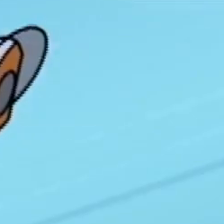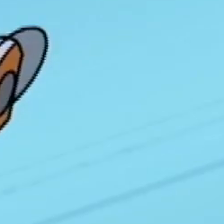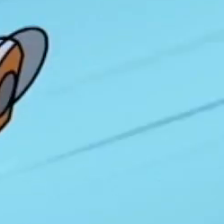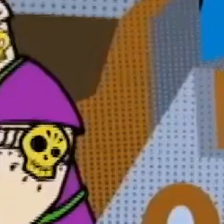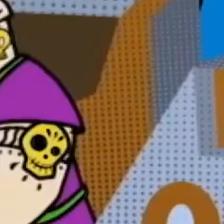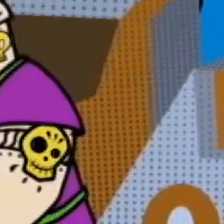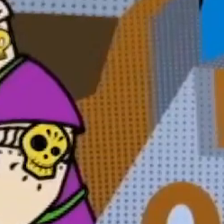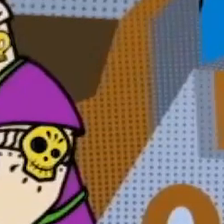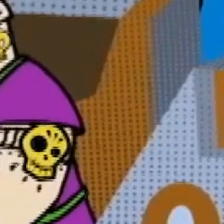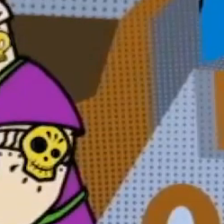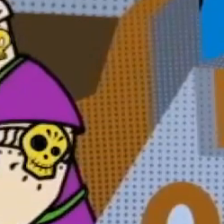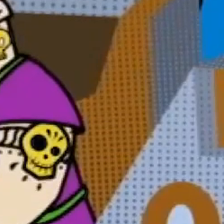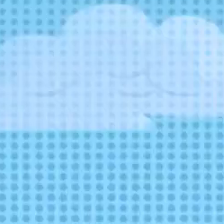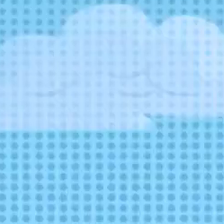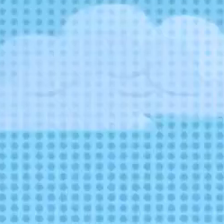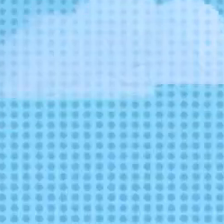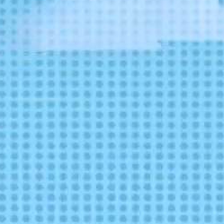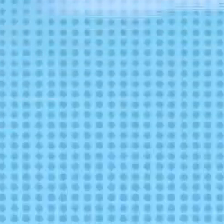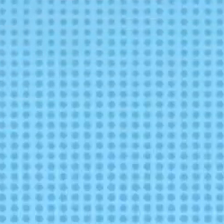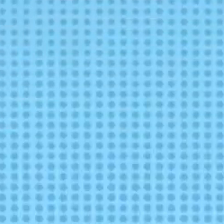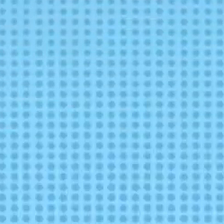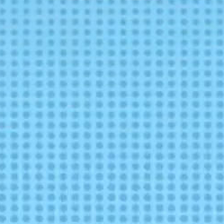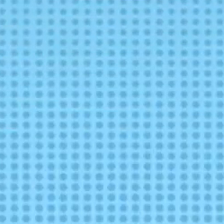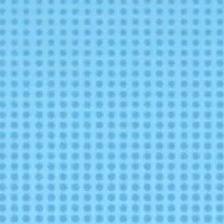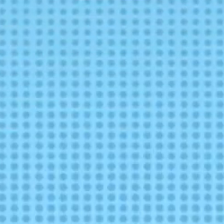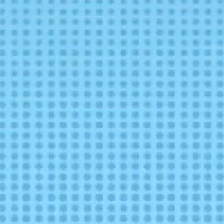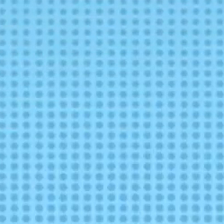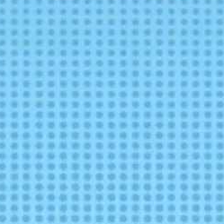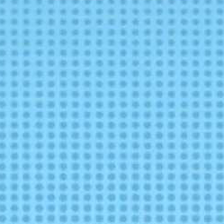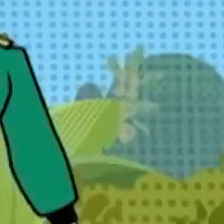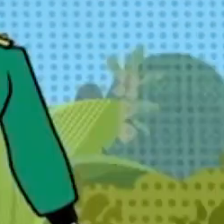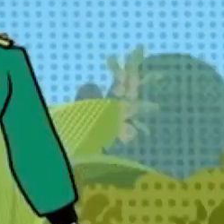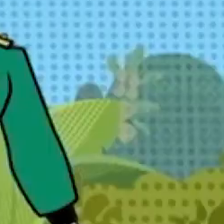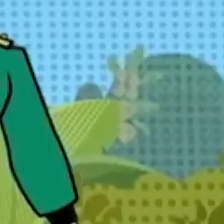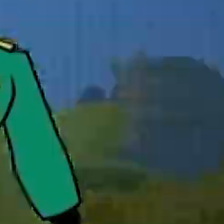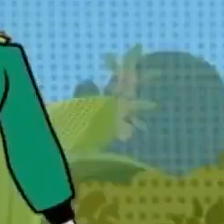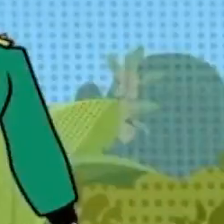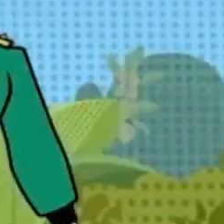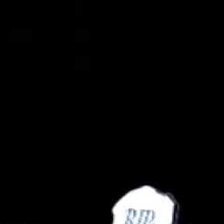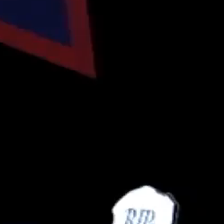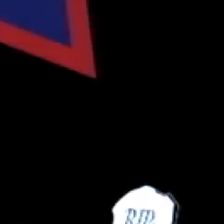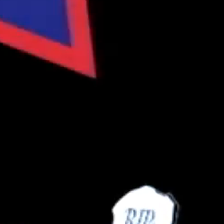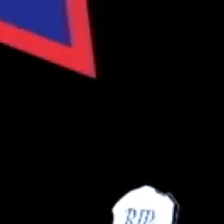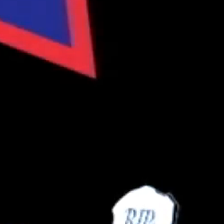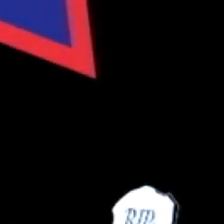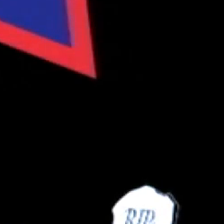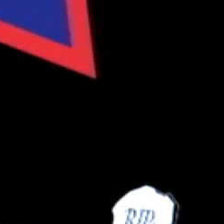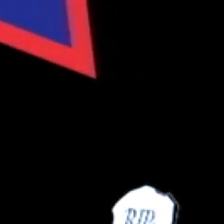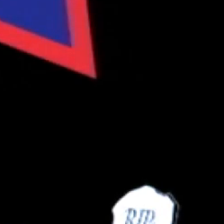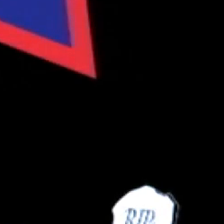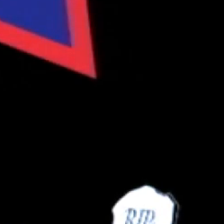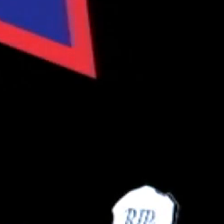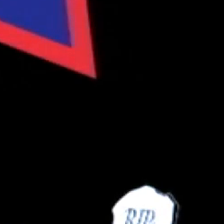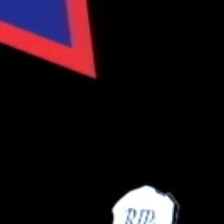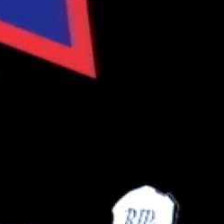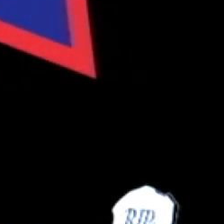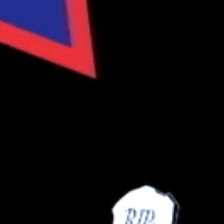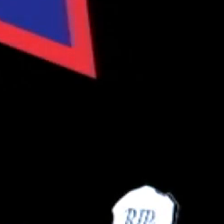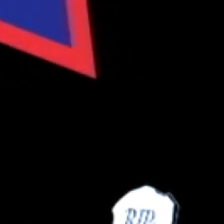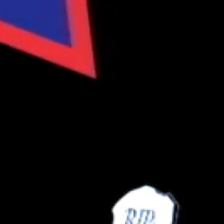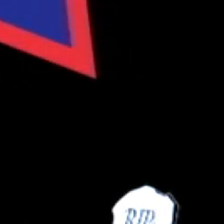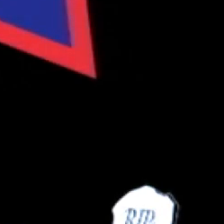especial de María contra los superhéroes. Goza todas las aventuras aquí en 13, Costa